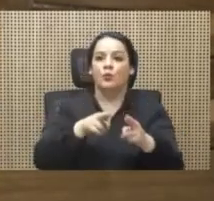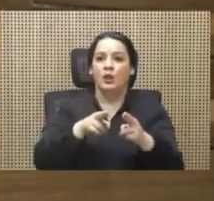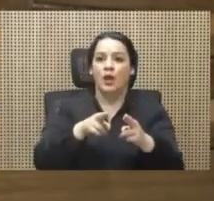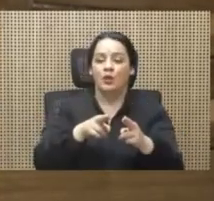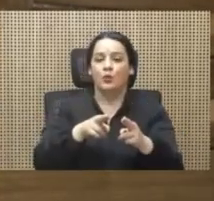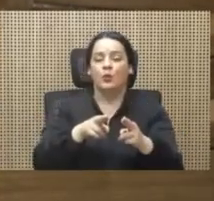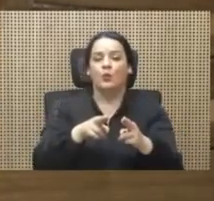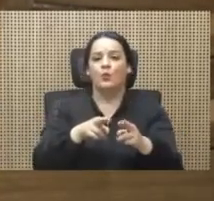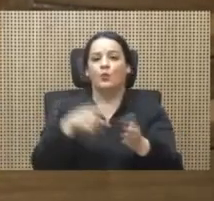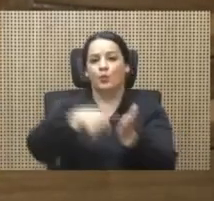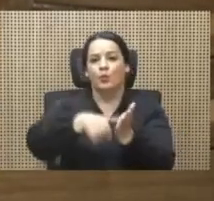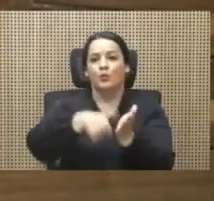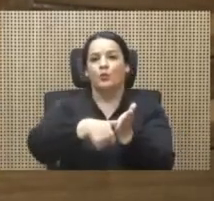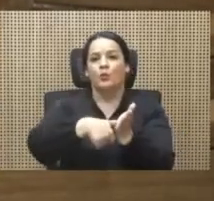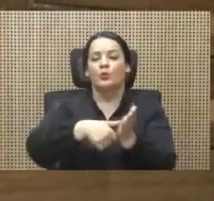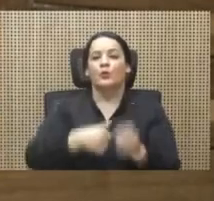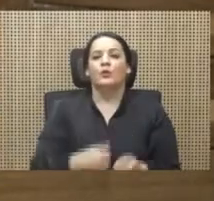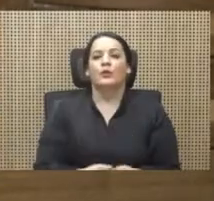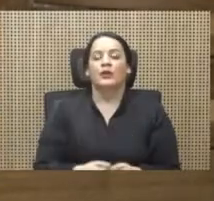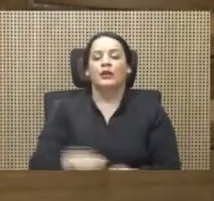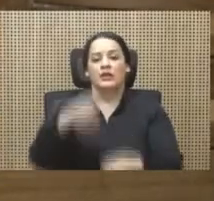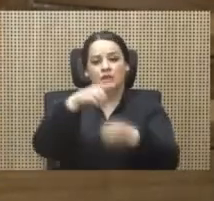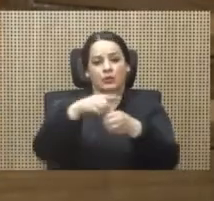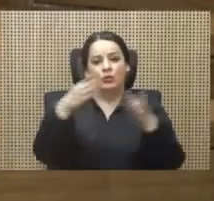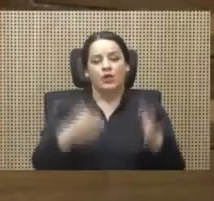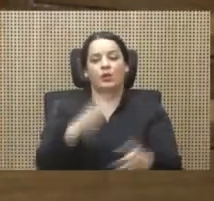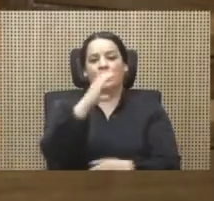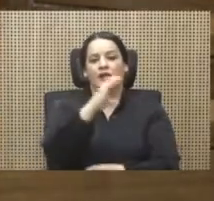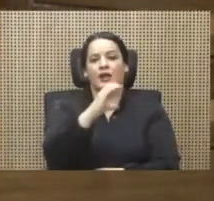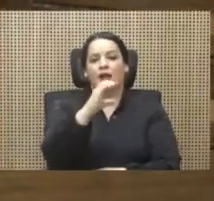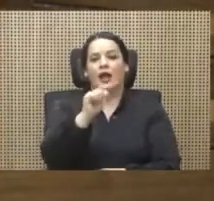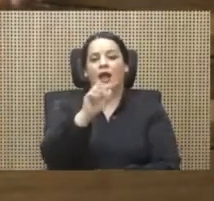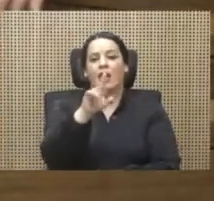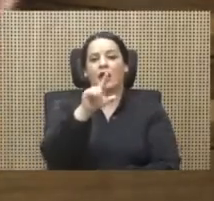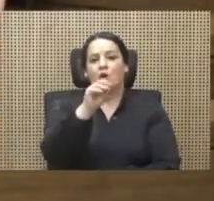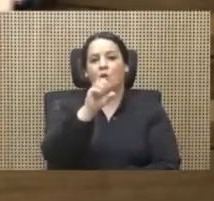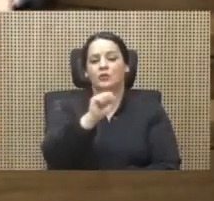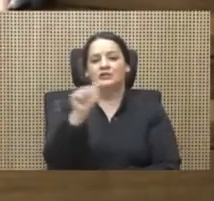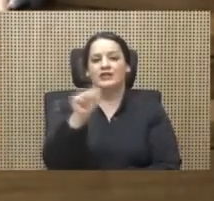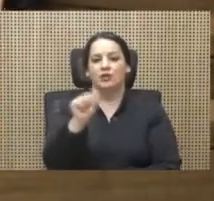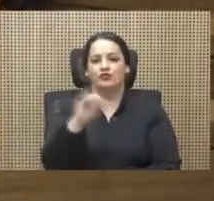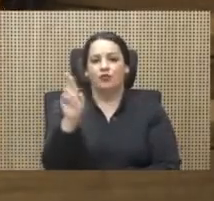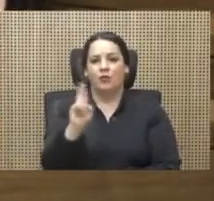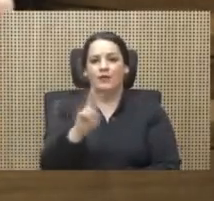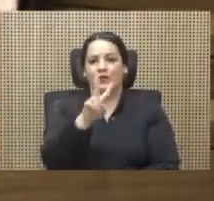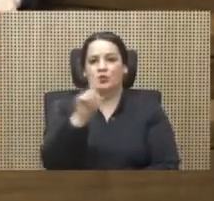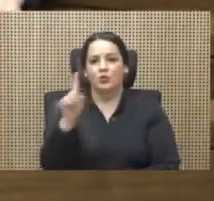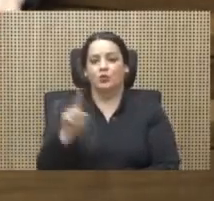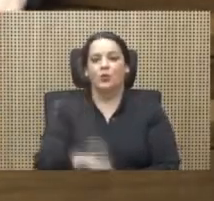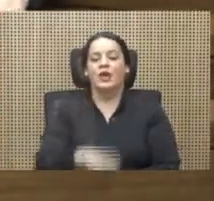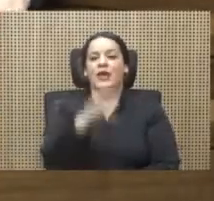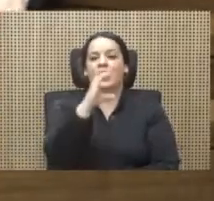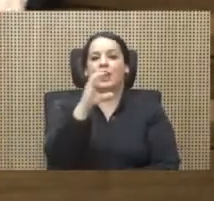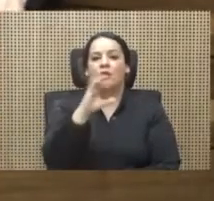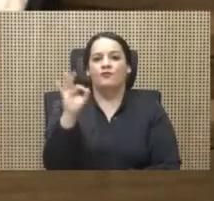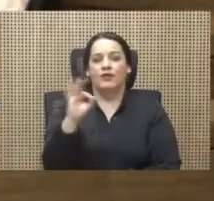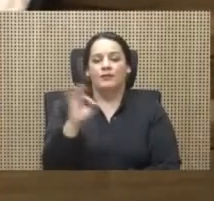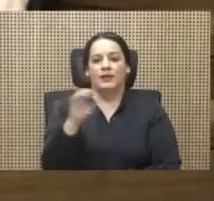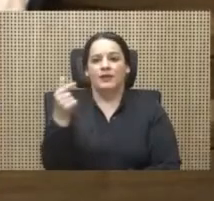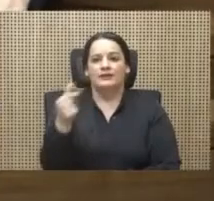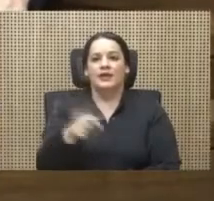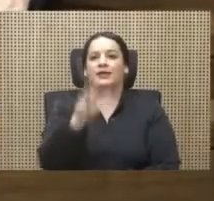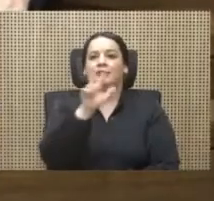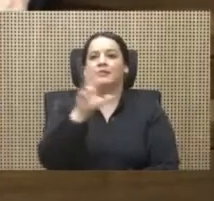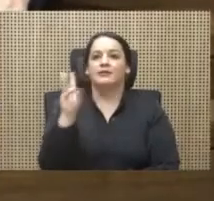es diputado Carlos Andrés Robles 21 diputado Carlos Felipe García 36